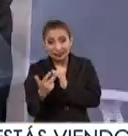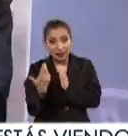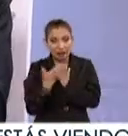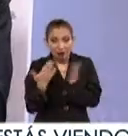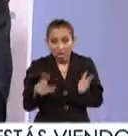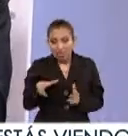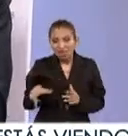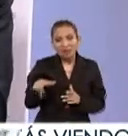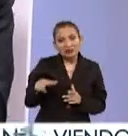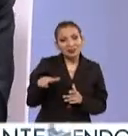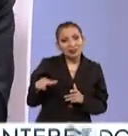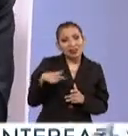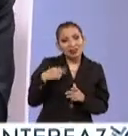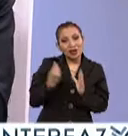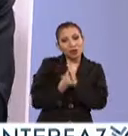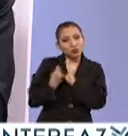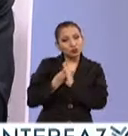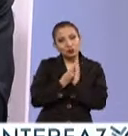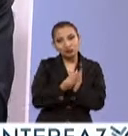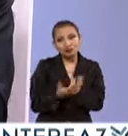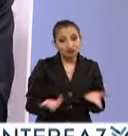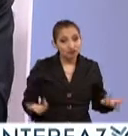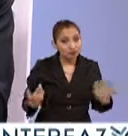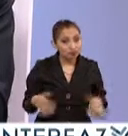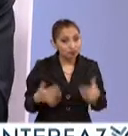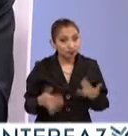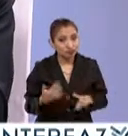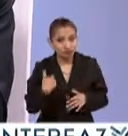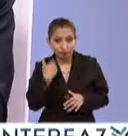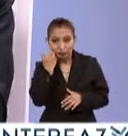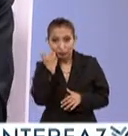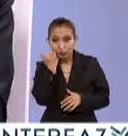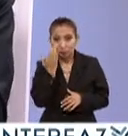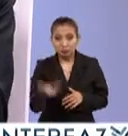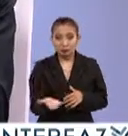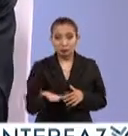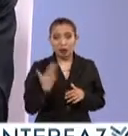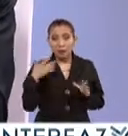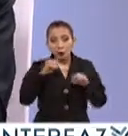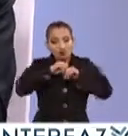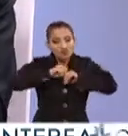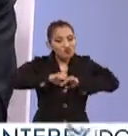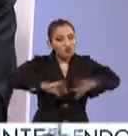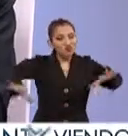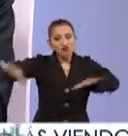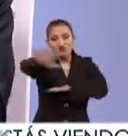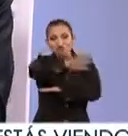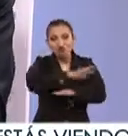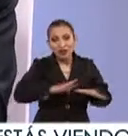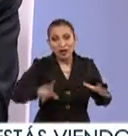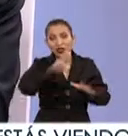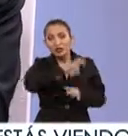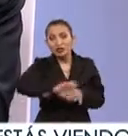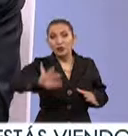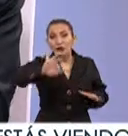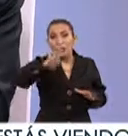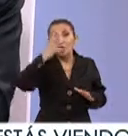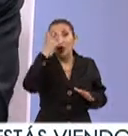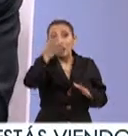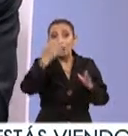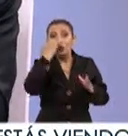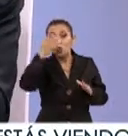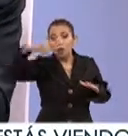pues 17 MOOCs, ¿no? Queremos impactar a nuestros